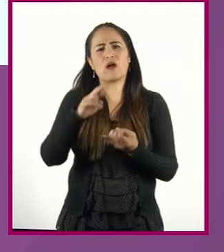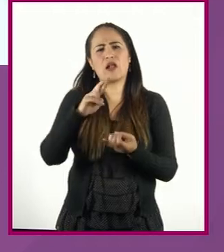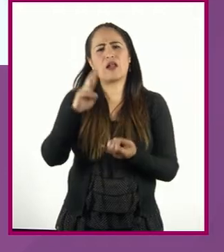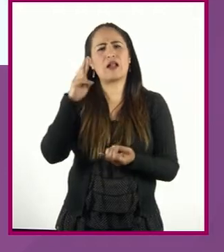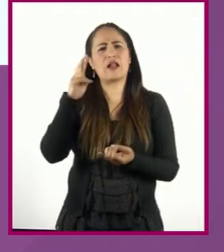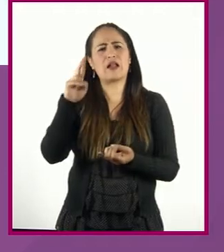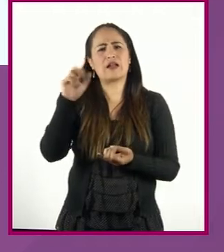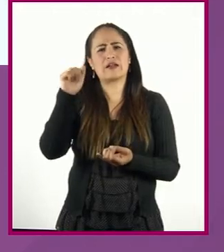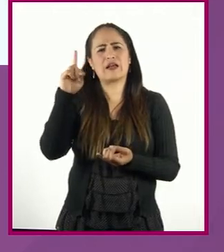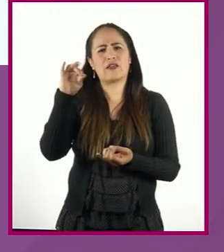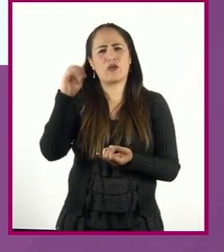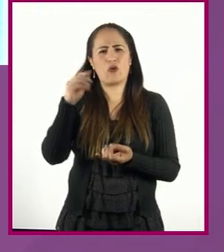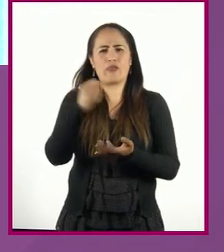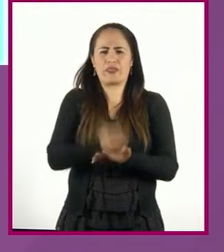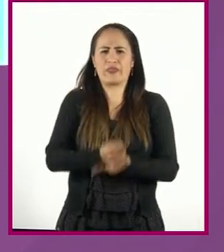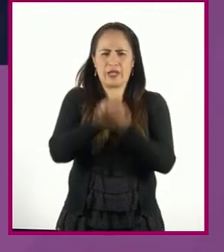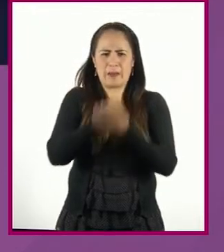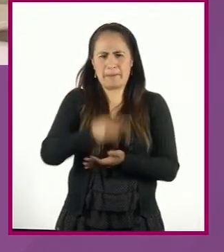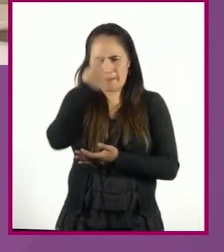en la lucha contra el cáncer.